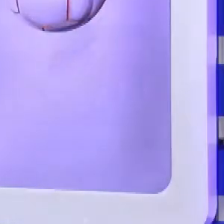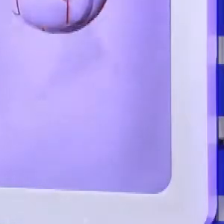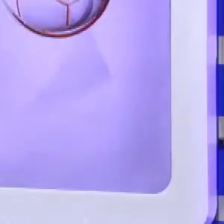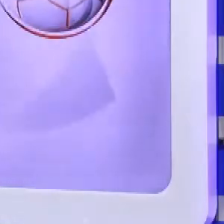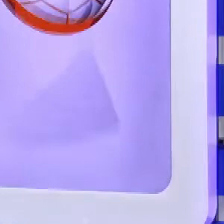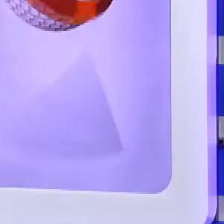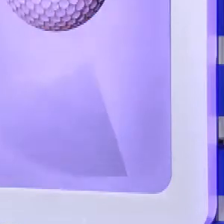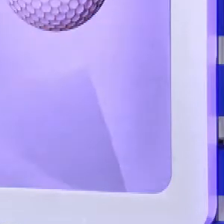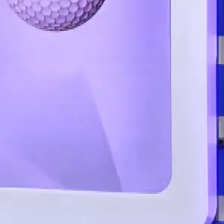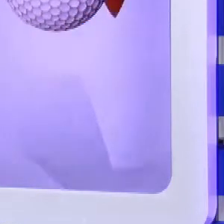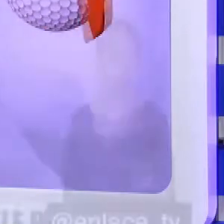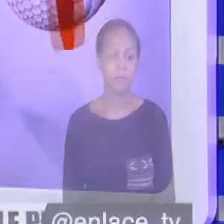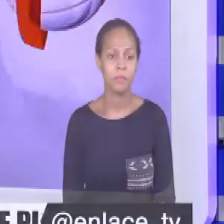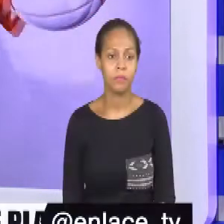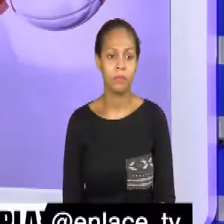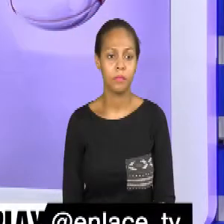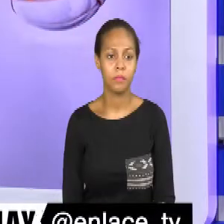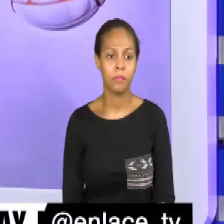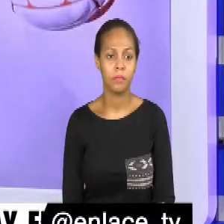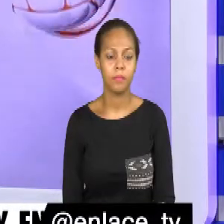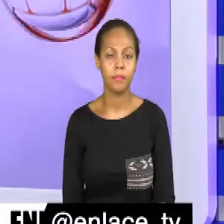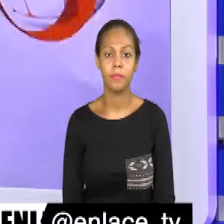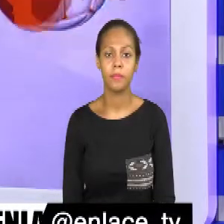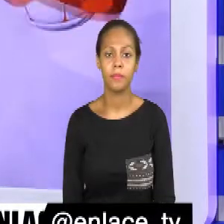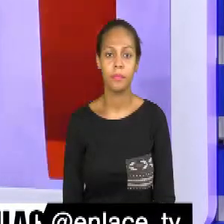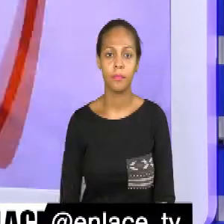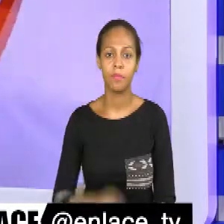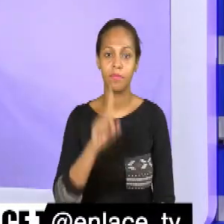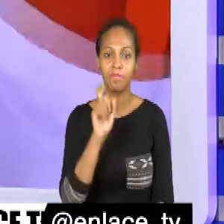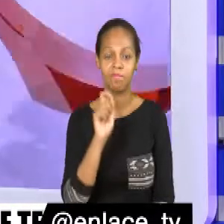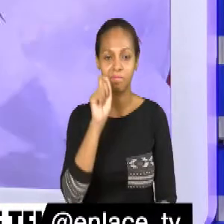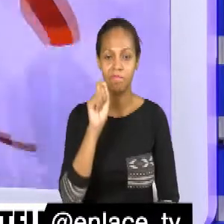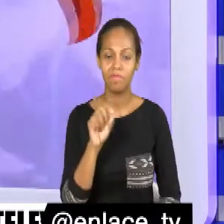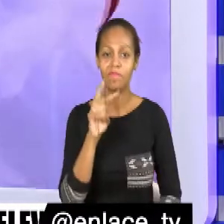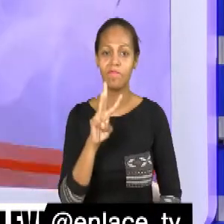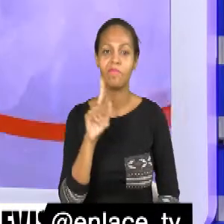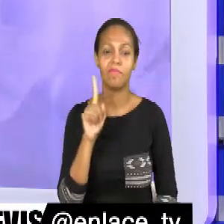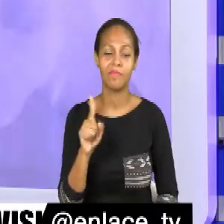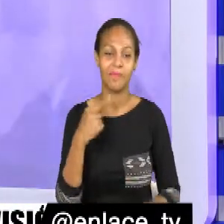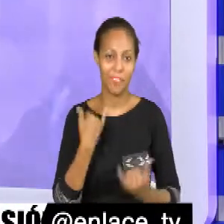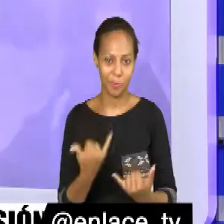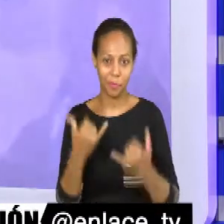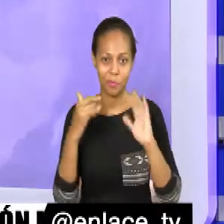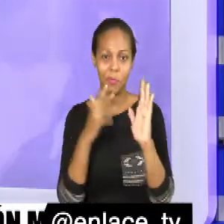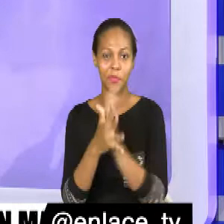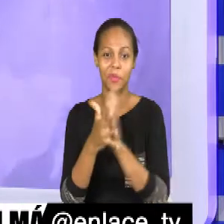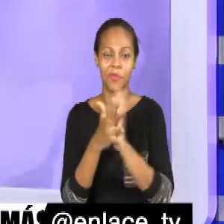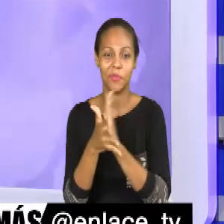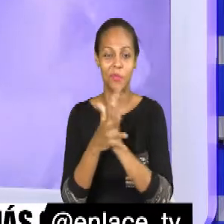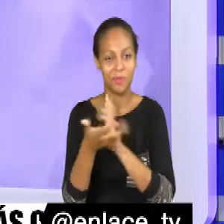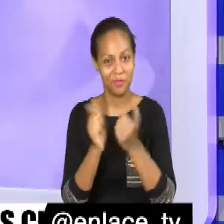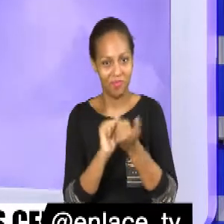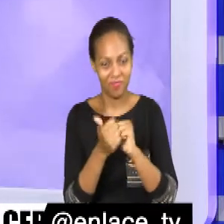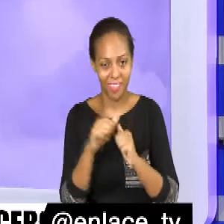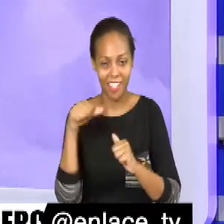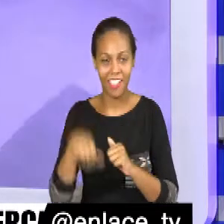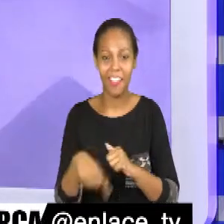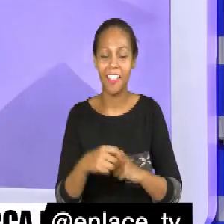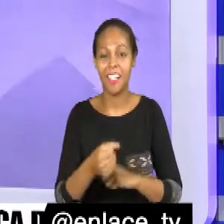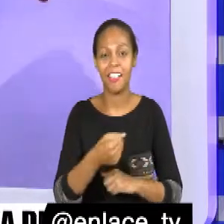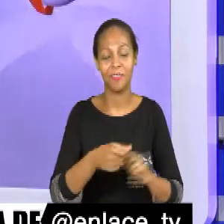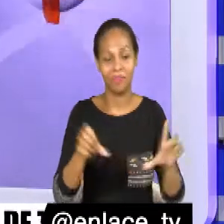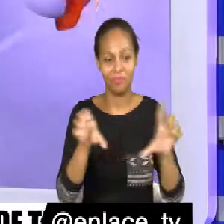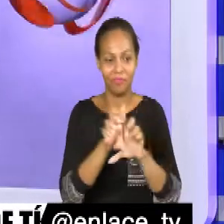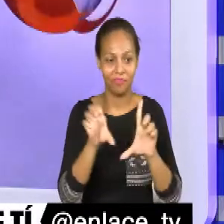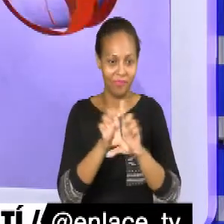A las 6:31 de la tarde llega toda la información a Enlace Noticias y precisamente el cronista deportivo César Vega analiza para este